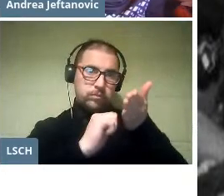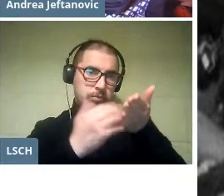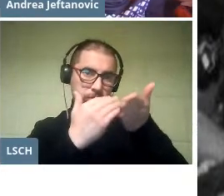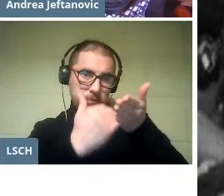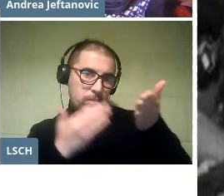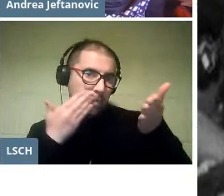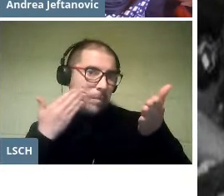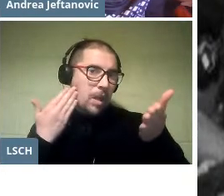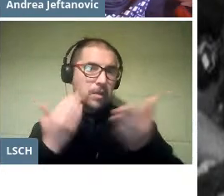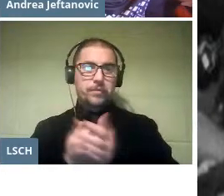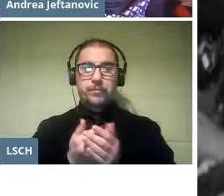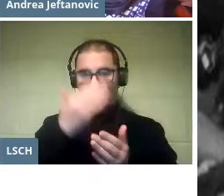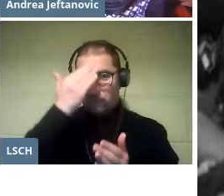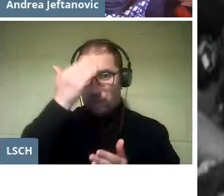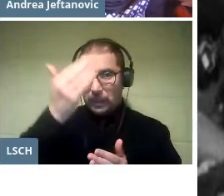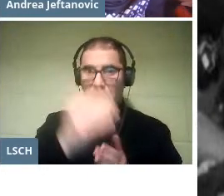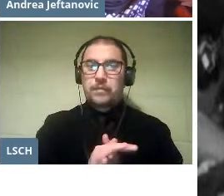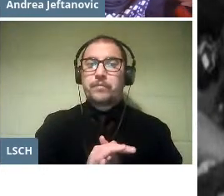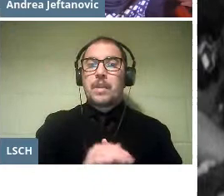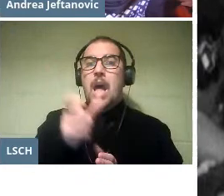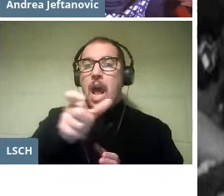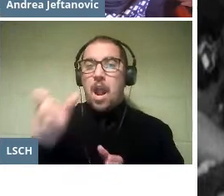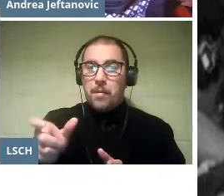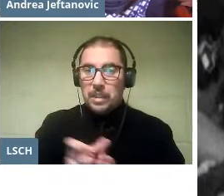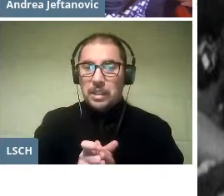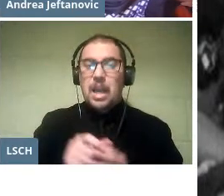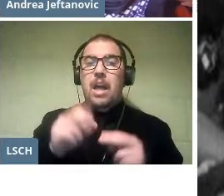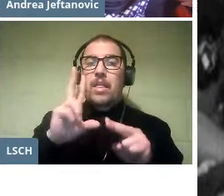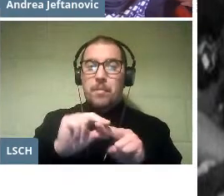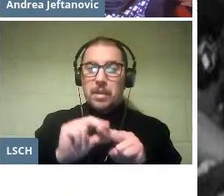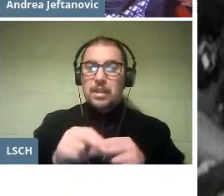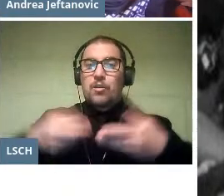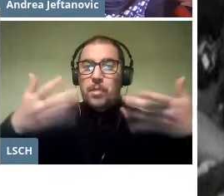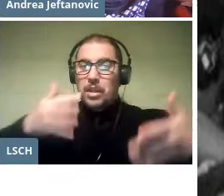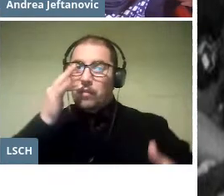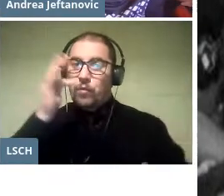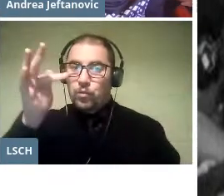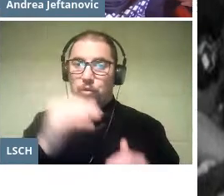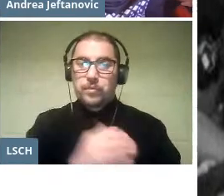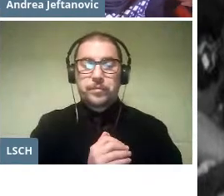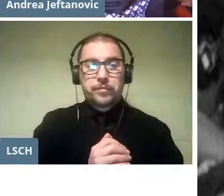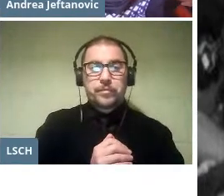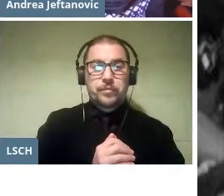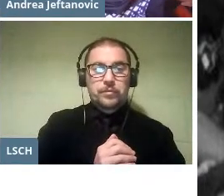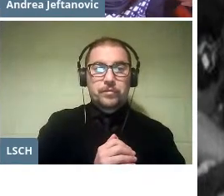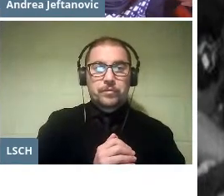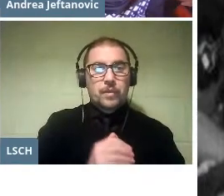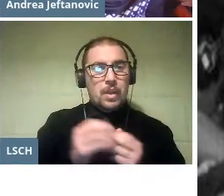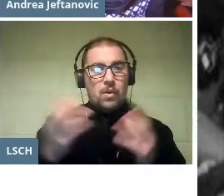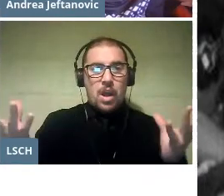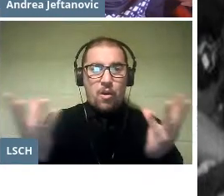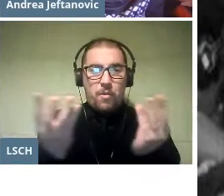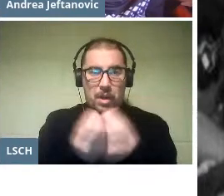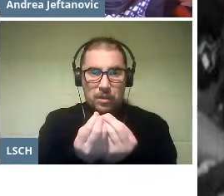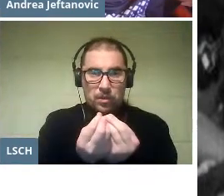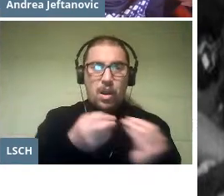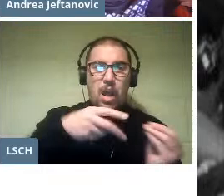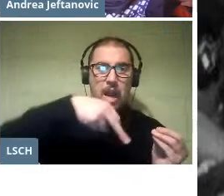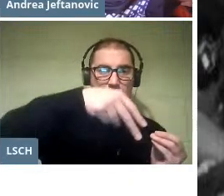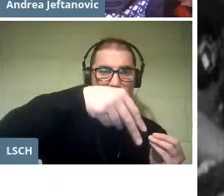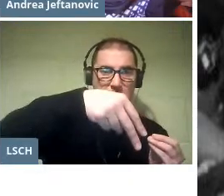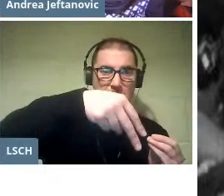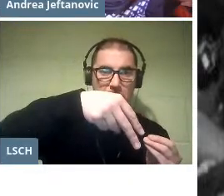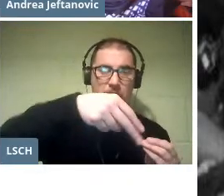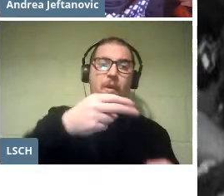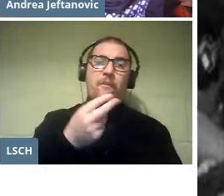la presencia espectral de este pasado, del presente y del futuro, en una combinación de lo caminado,